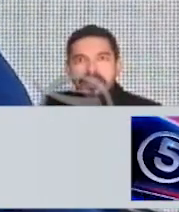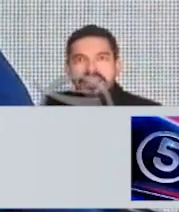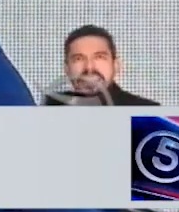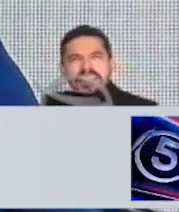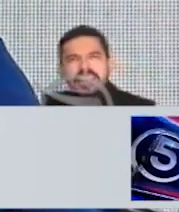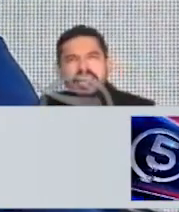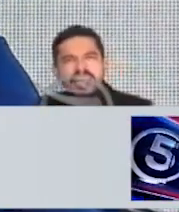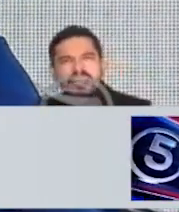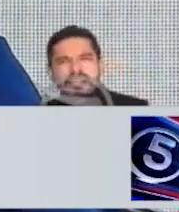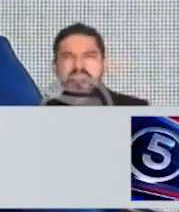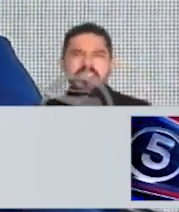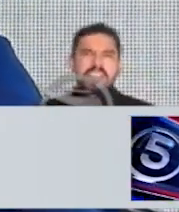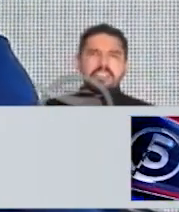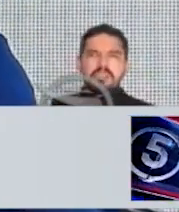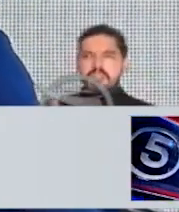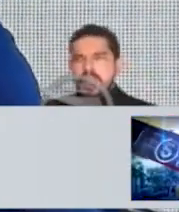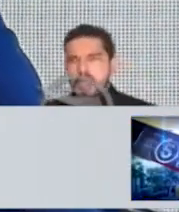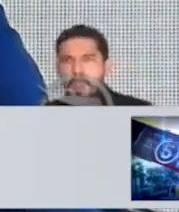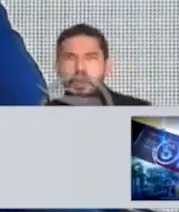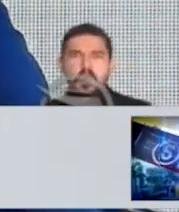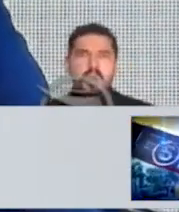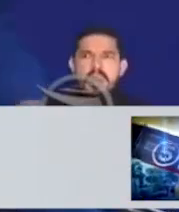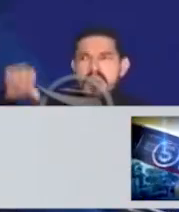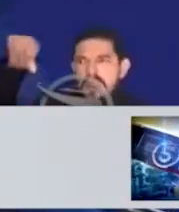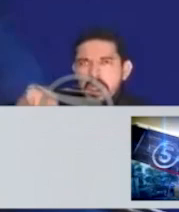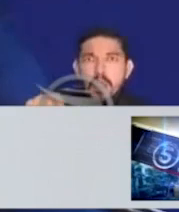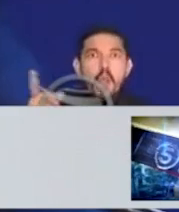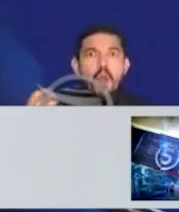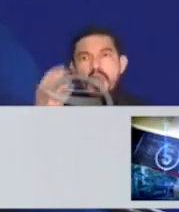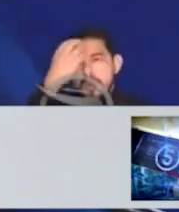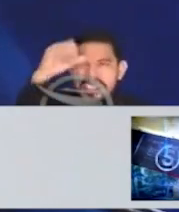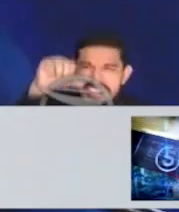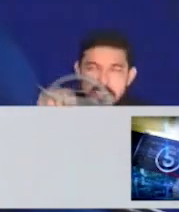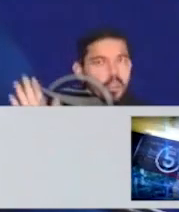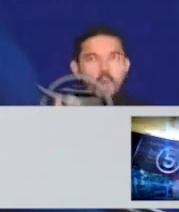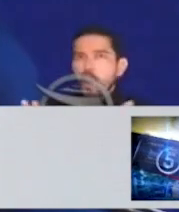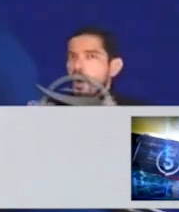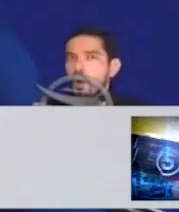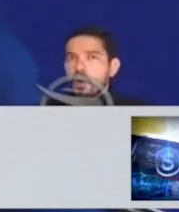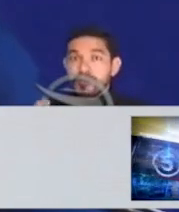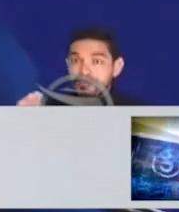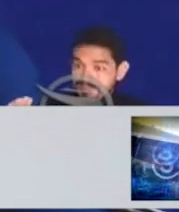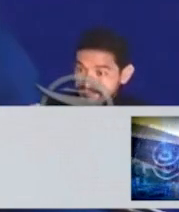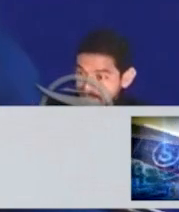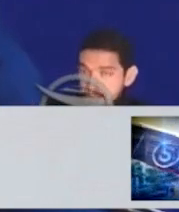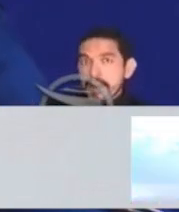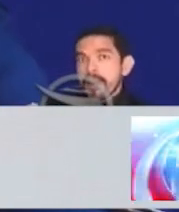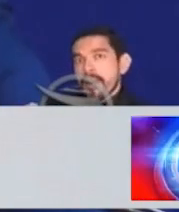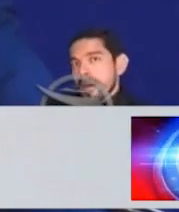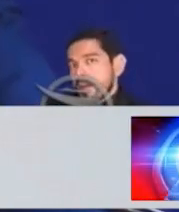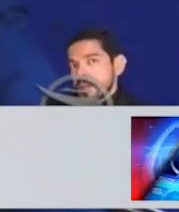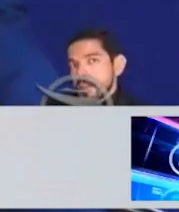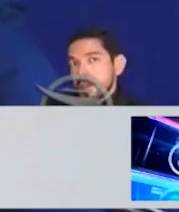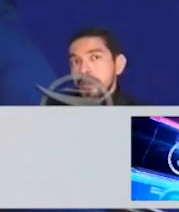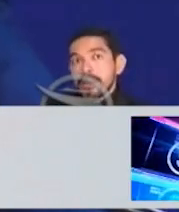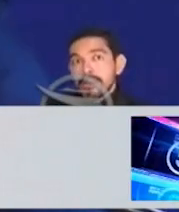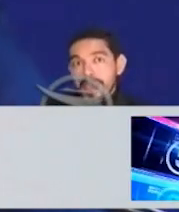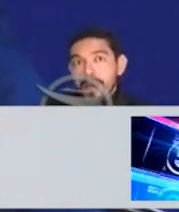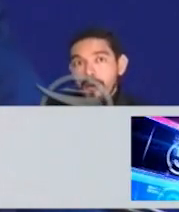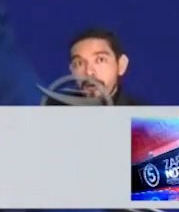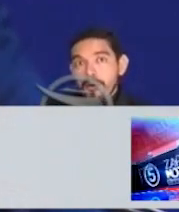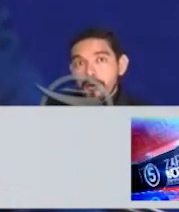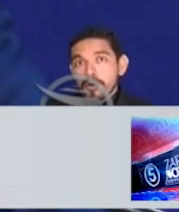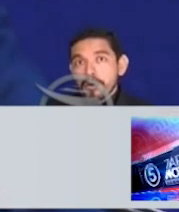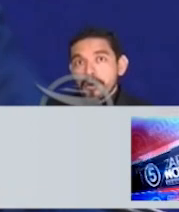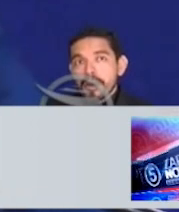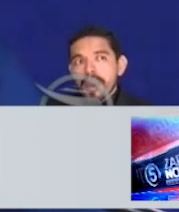sacrificio ni para el sector de la salud ni la educación. Aquí los que pusieron el dinero son